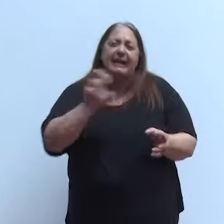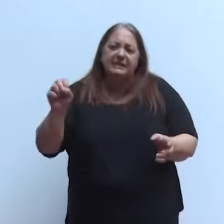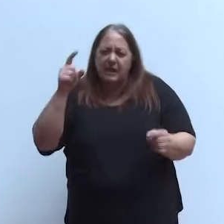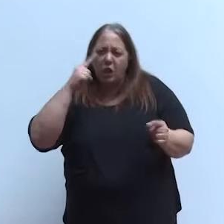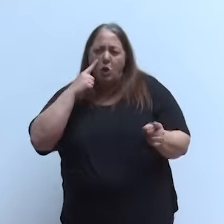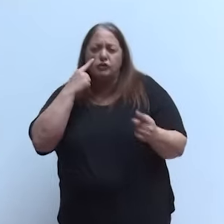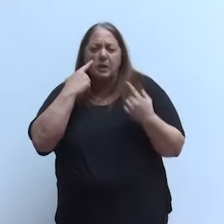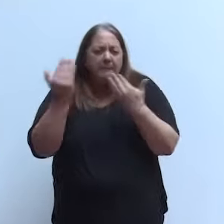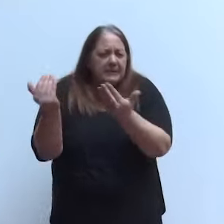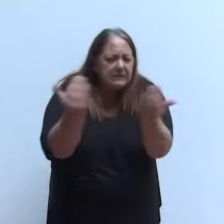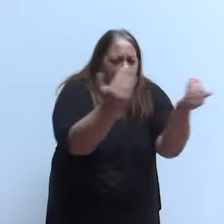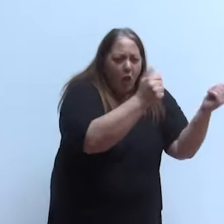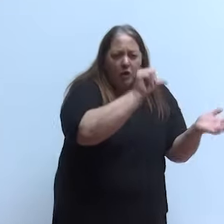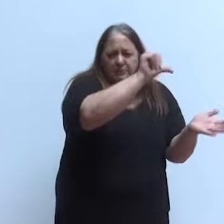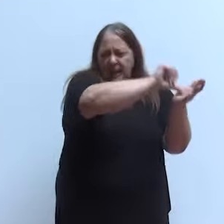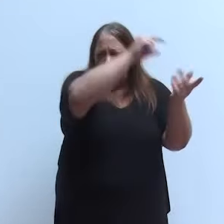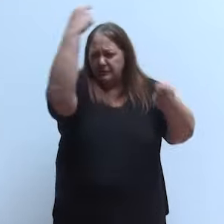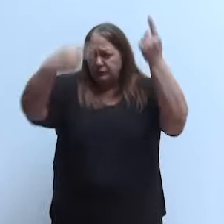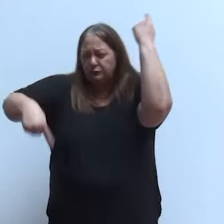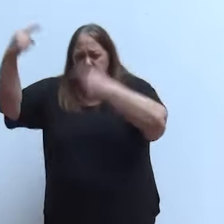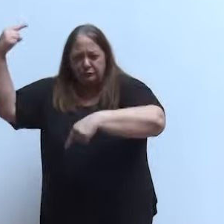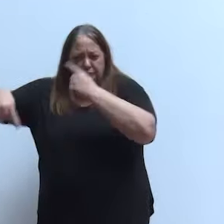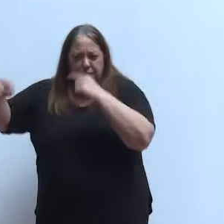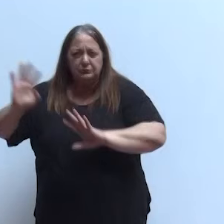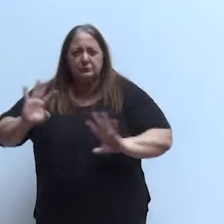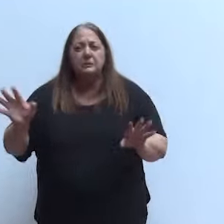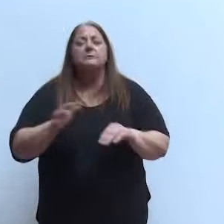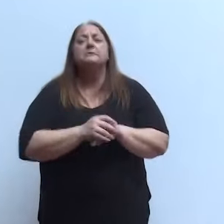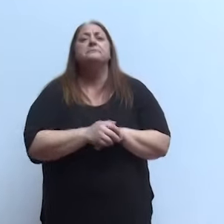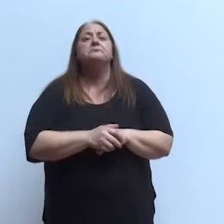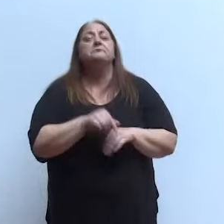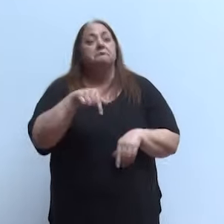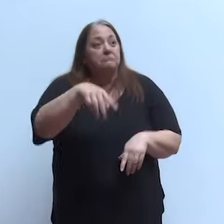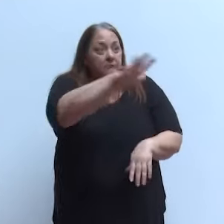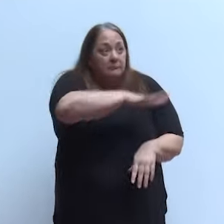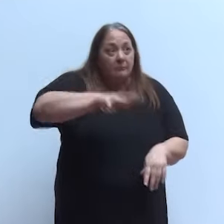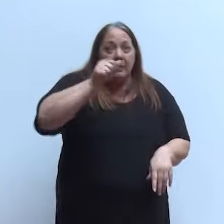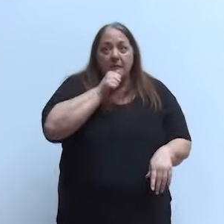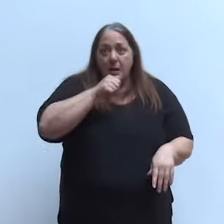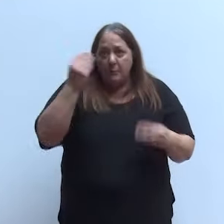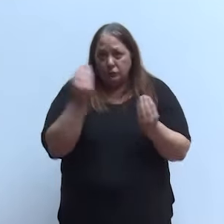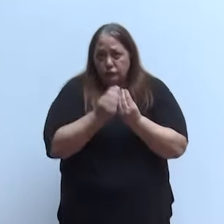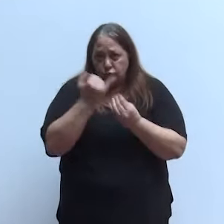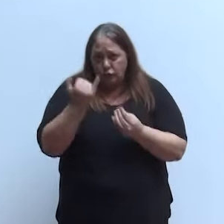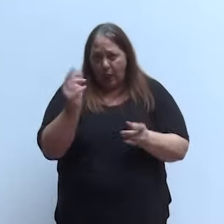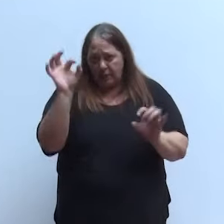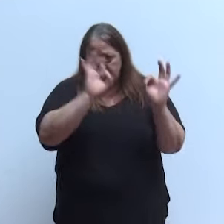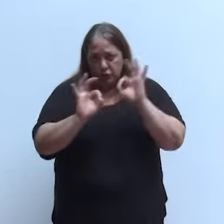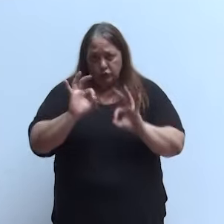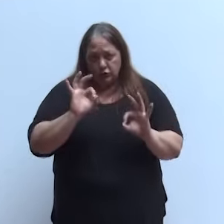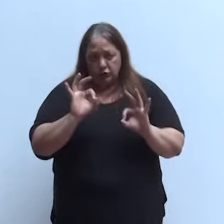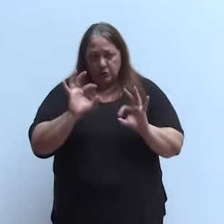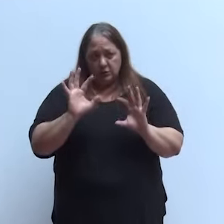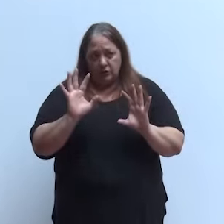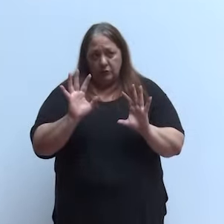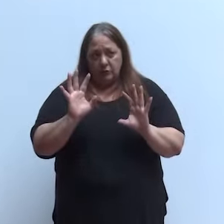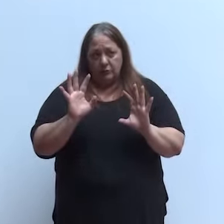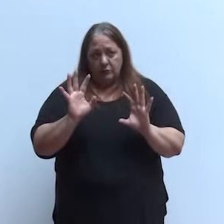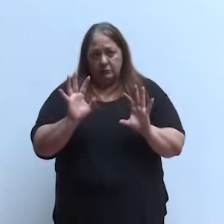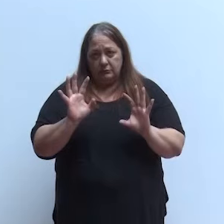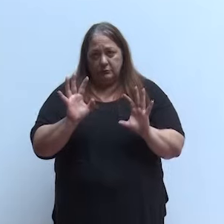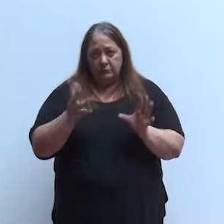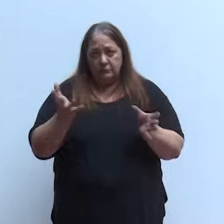país hay varios de la Universidad de quilmes que estuvieron en esa ese esa cosa descomunal que